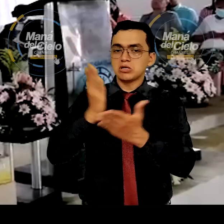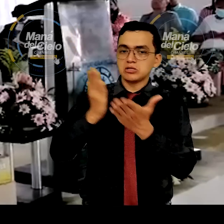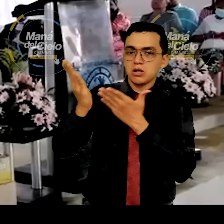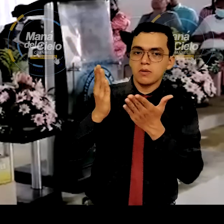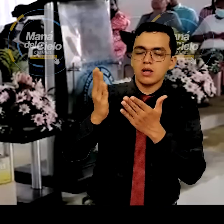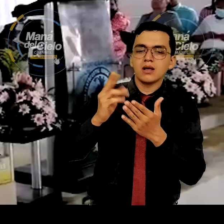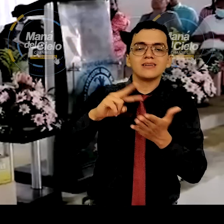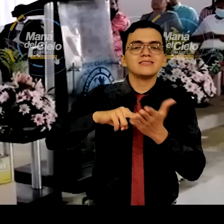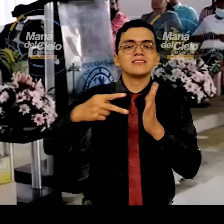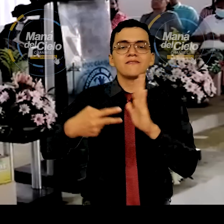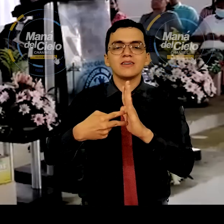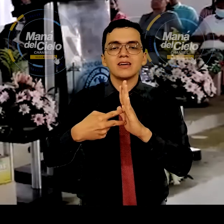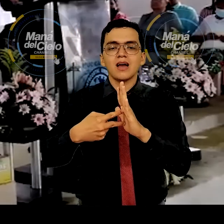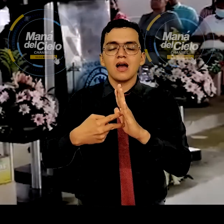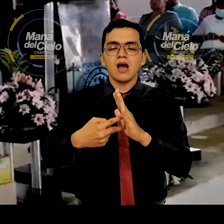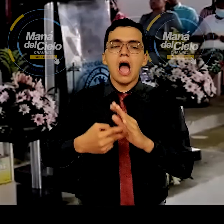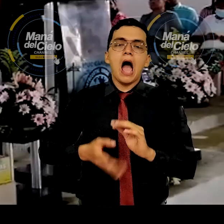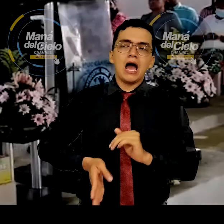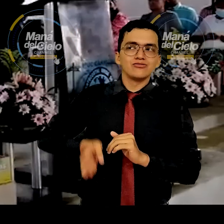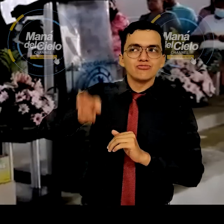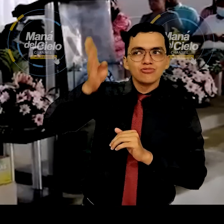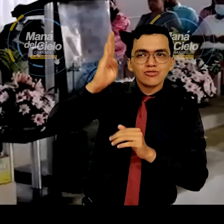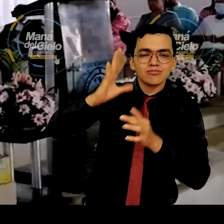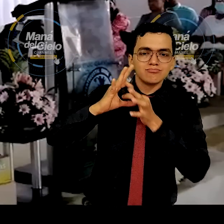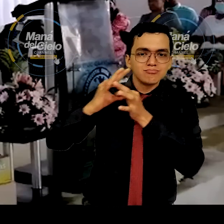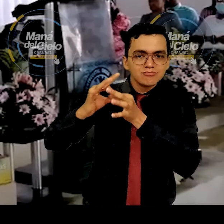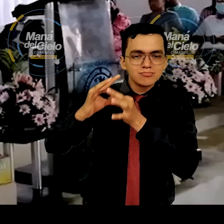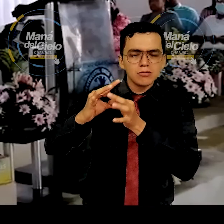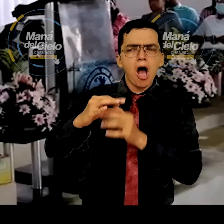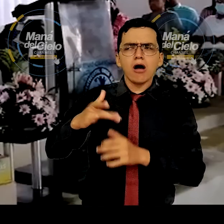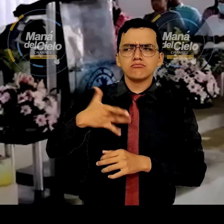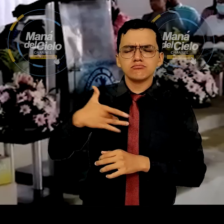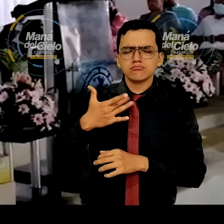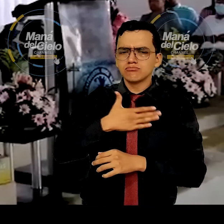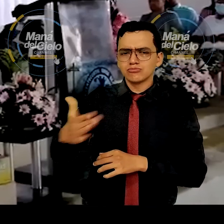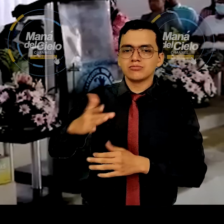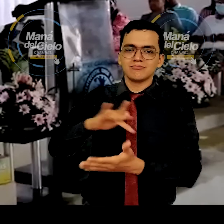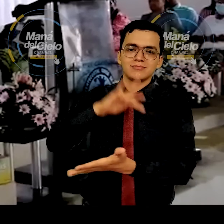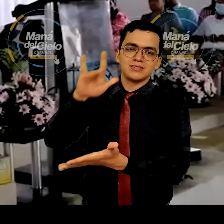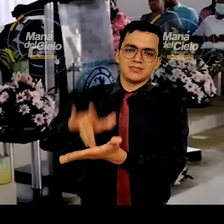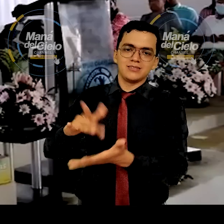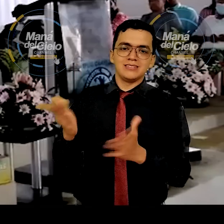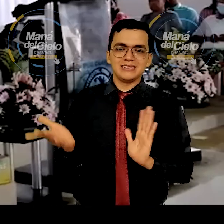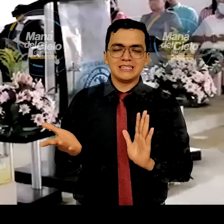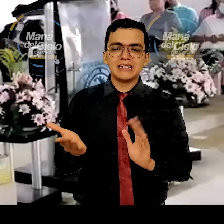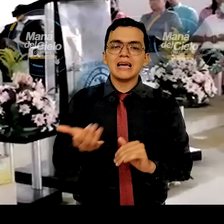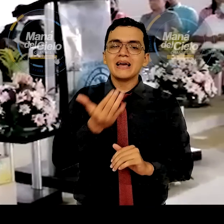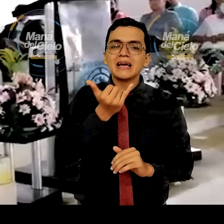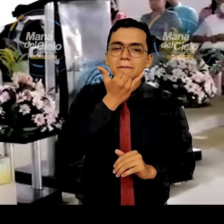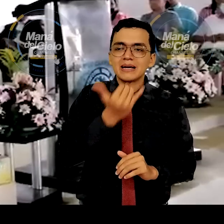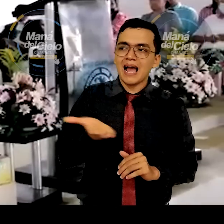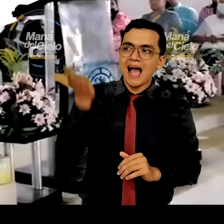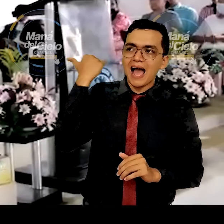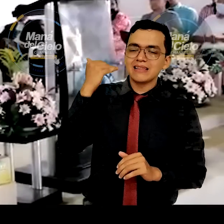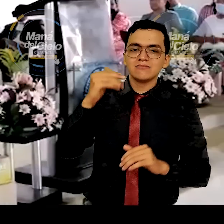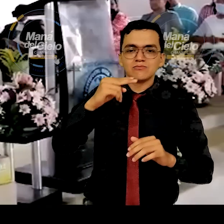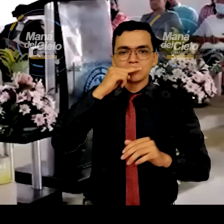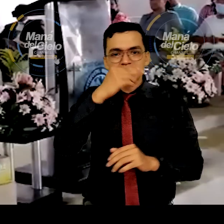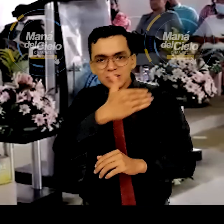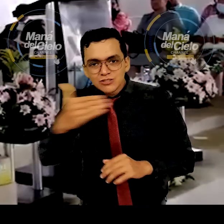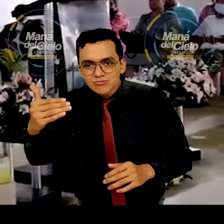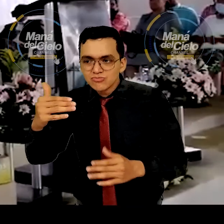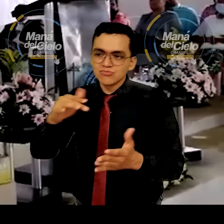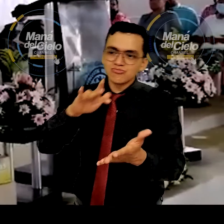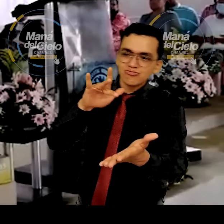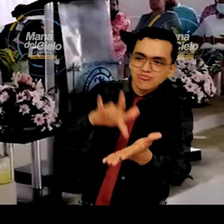también, como en la central todos tuvimos que ver. Veníamos por aquí, buscábamos niños, enseñamos niños, y visitábamos, y venían a la iglesia